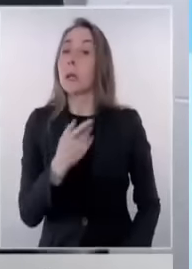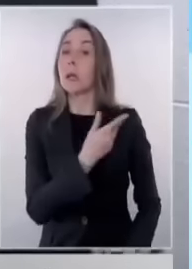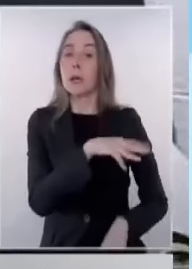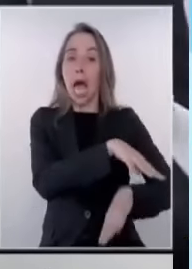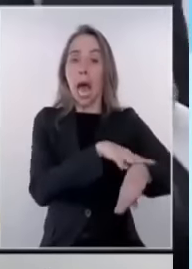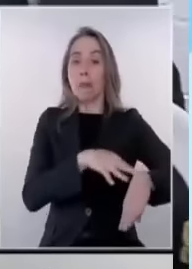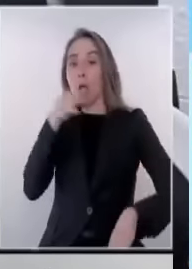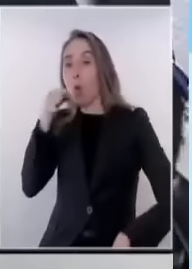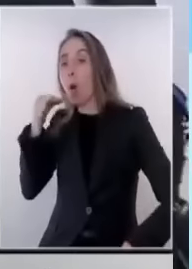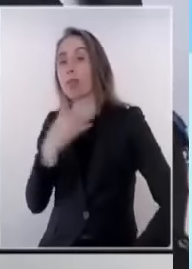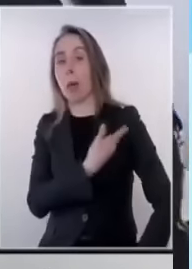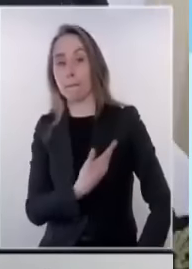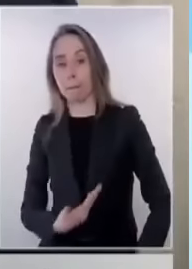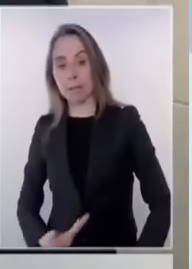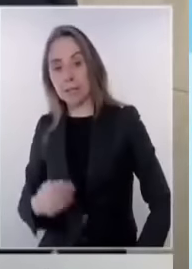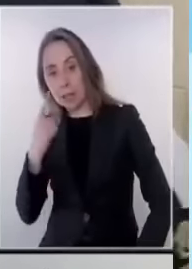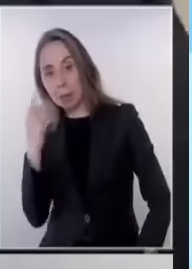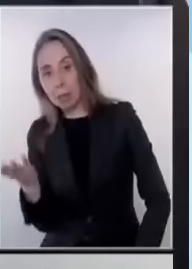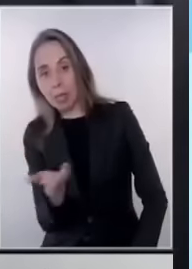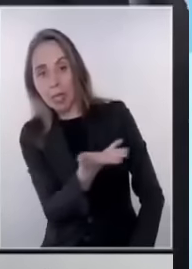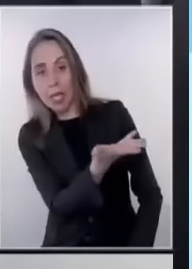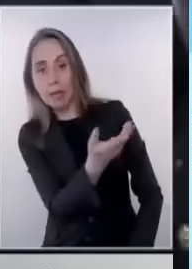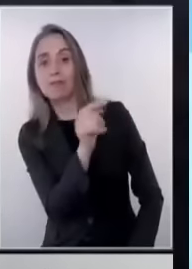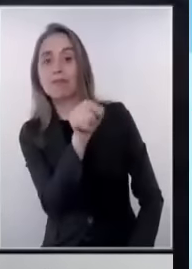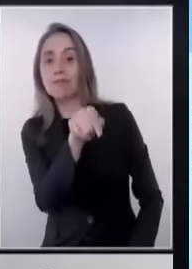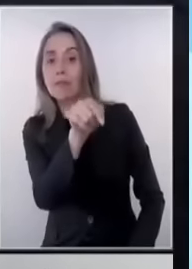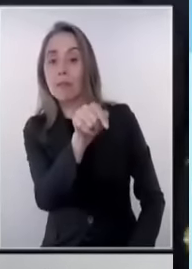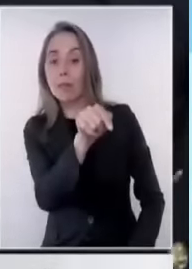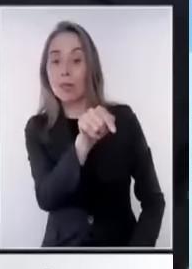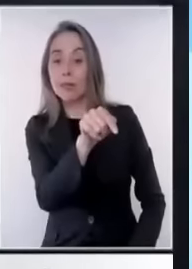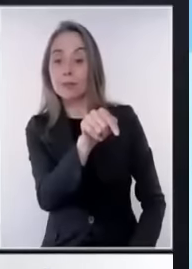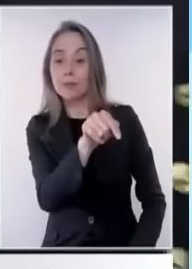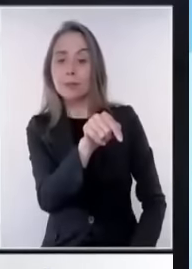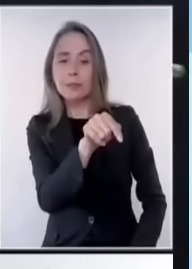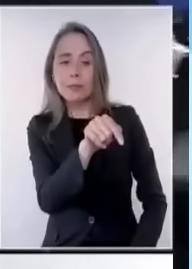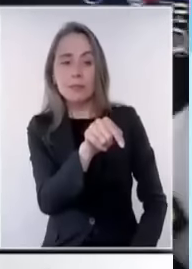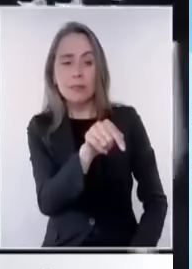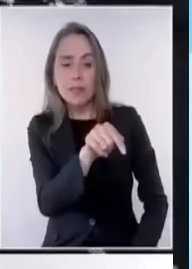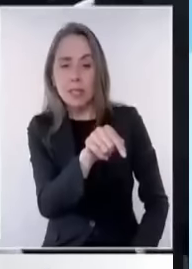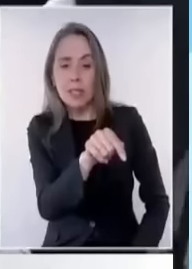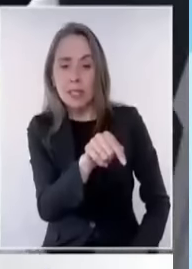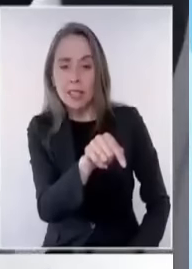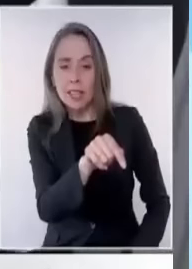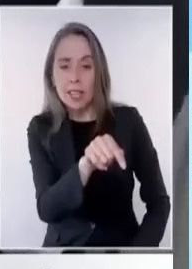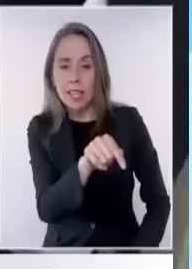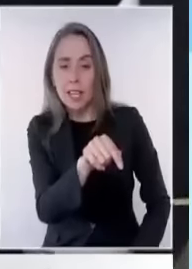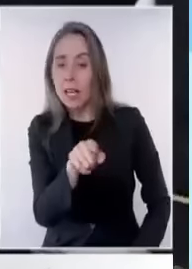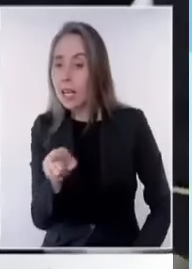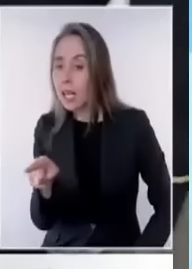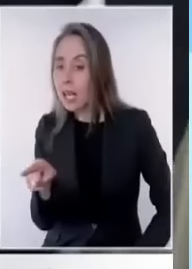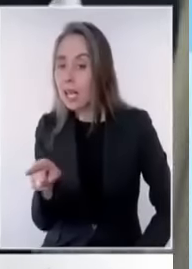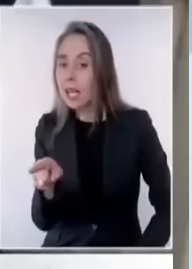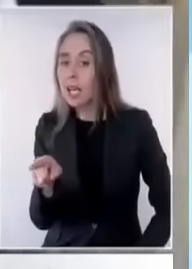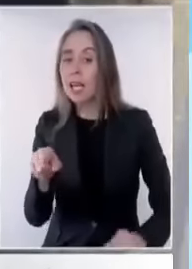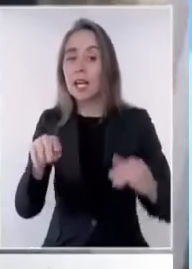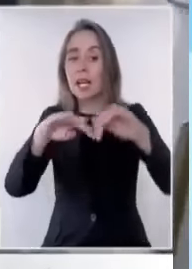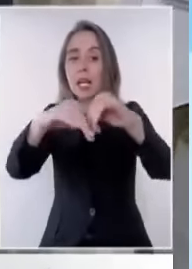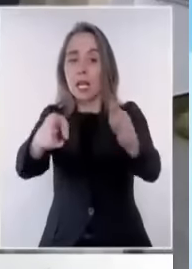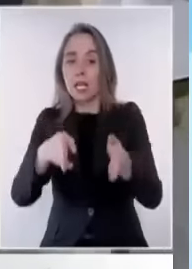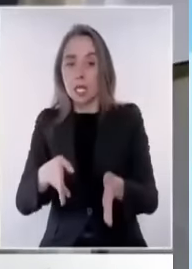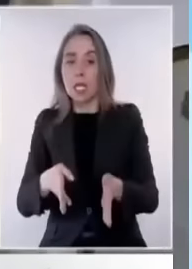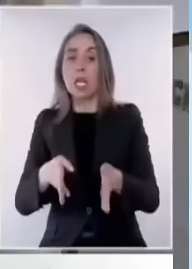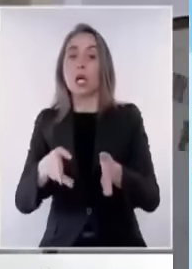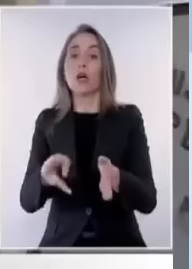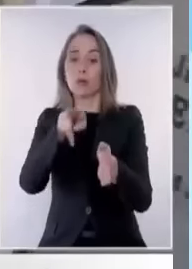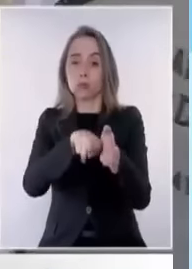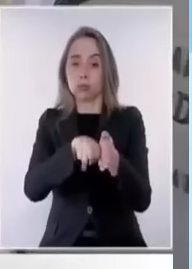Estoy presente ahí en la caminata con ella. Uno de los... Estoy en silencio, haciendo respeto ahí, escuchando atrás. Están en